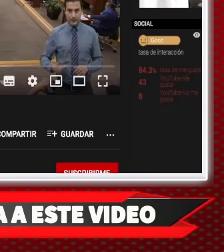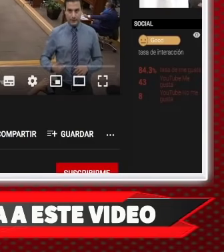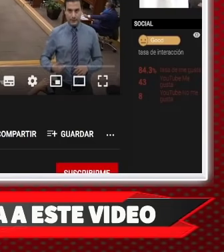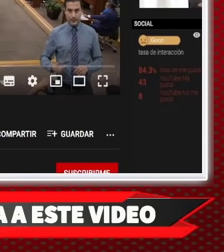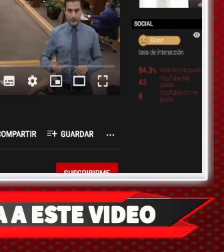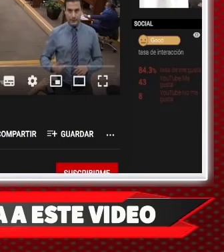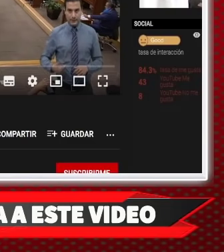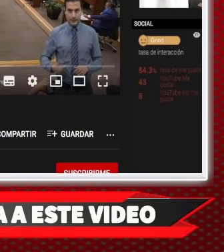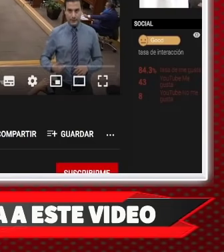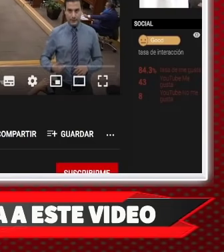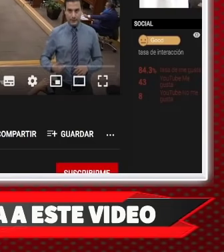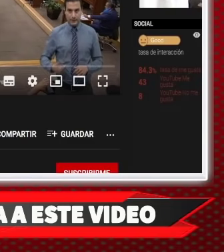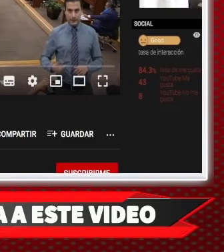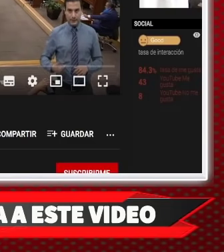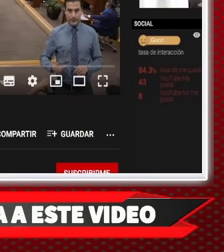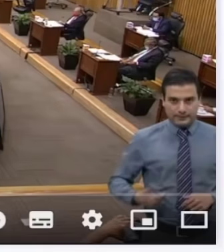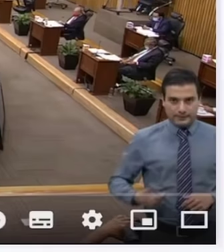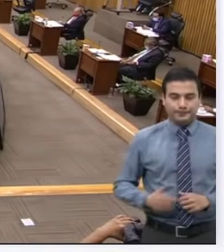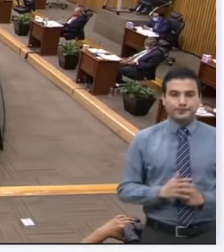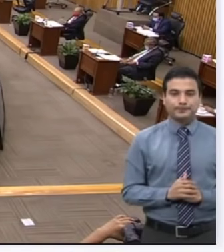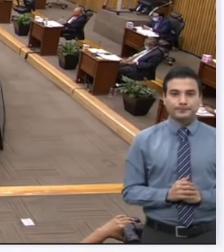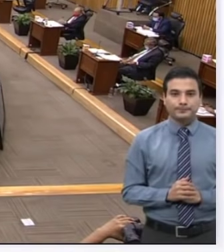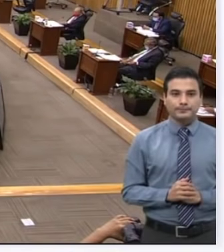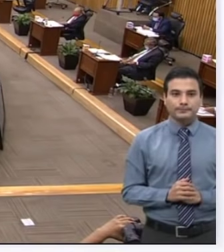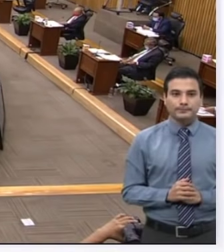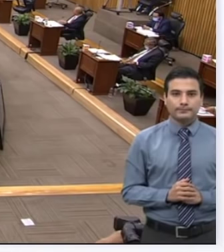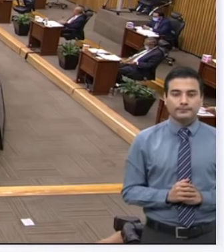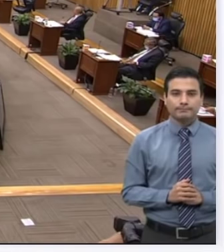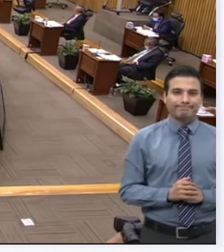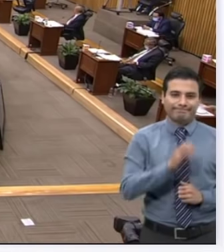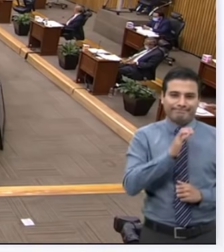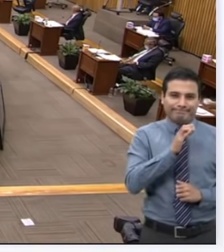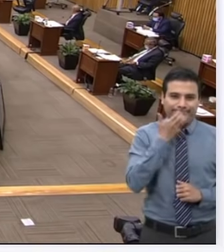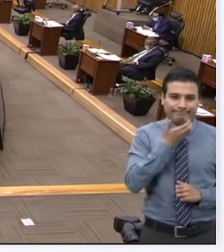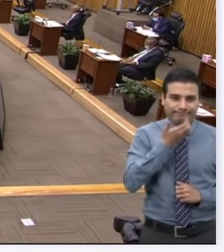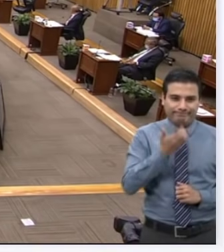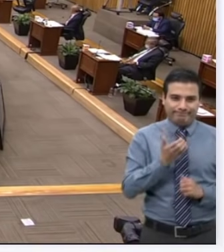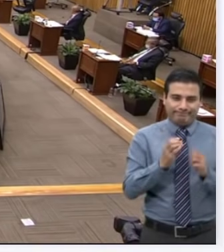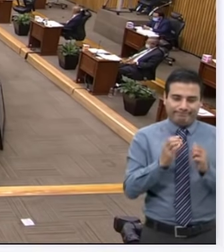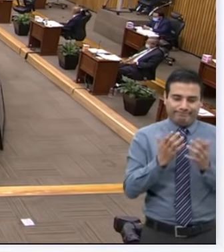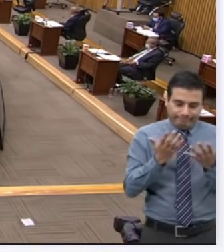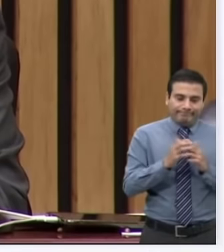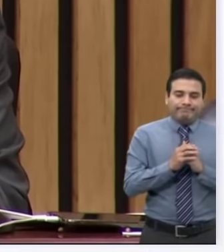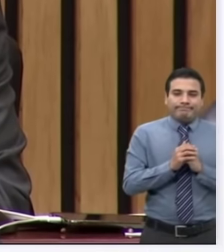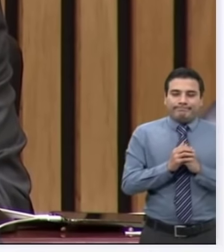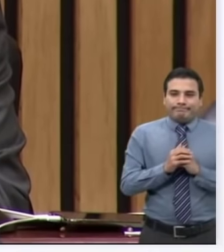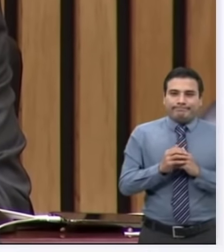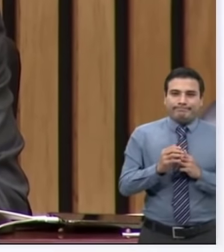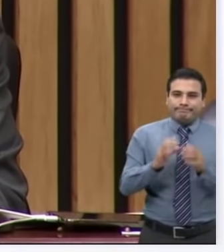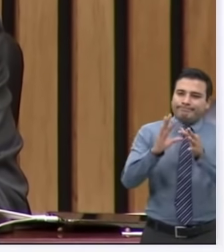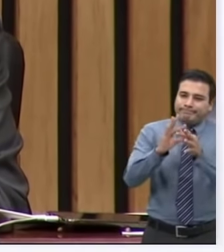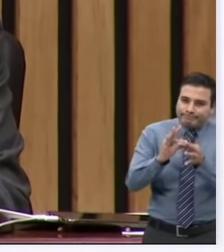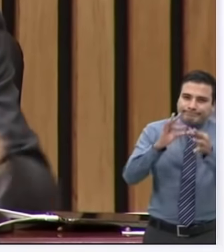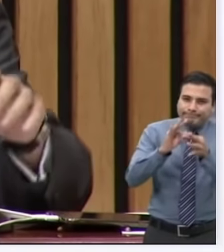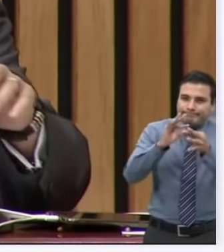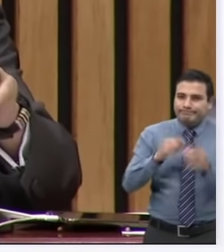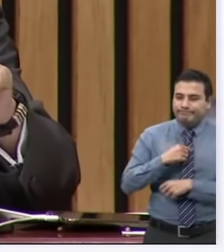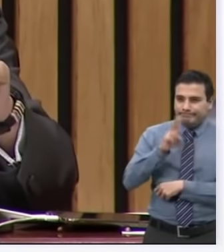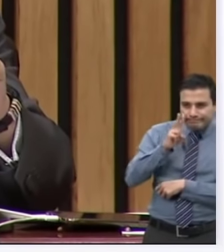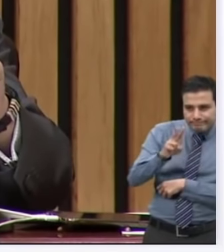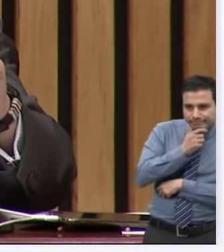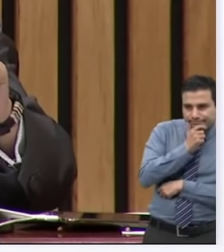escuchar qué fue lo que menciono ciro murayama como suele decirse ha seguido con mucha atención el debate he oído con